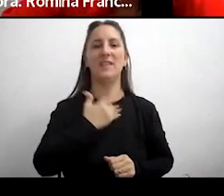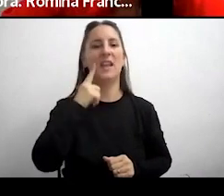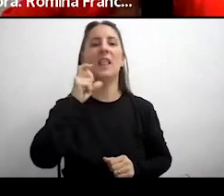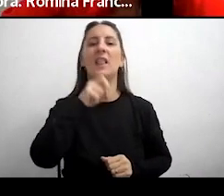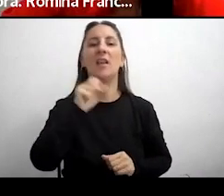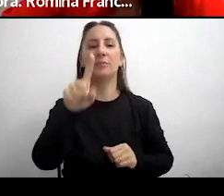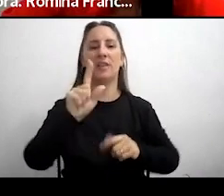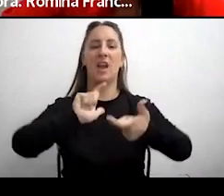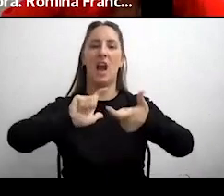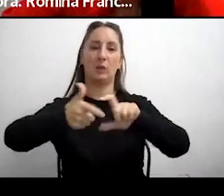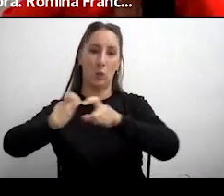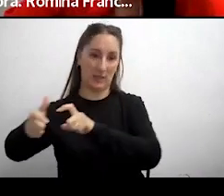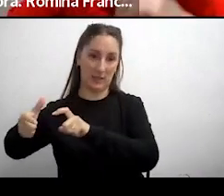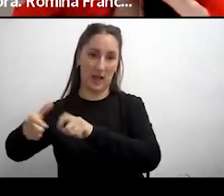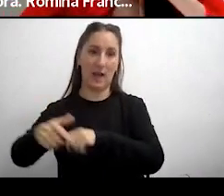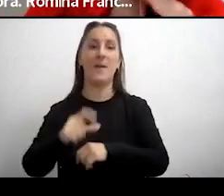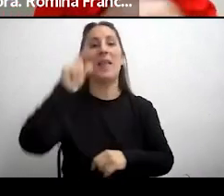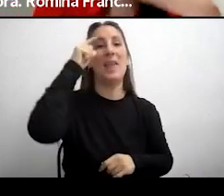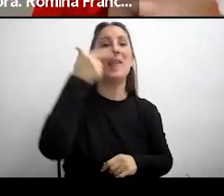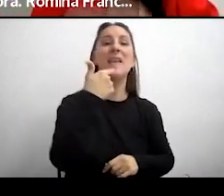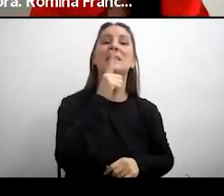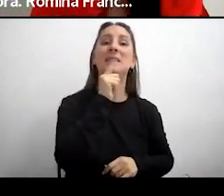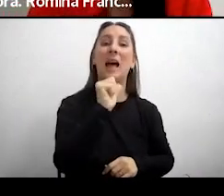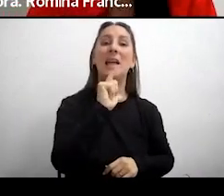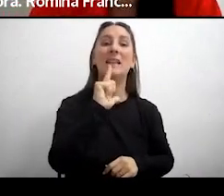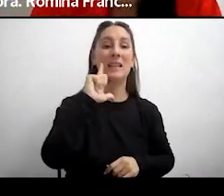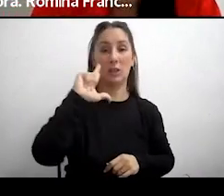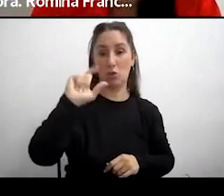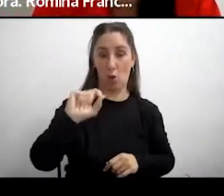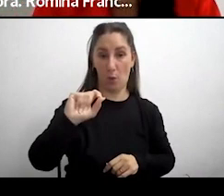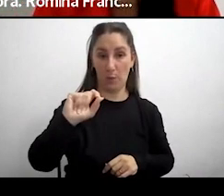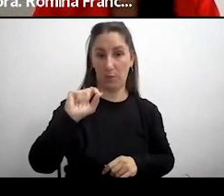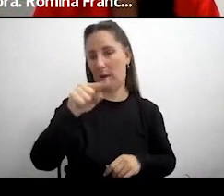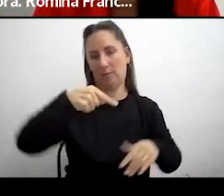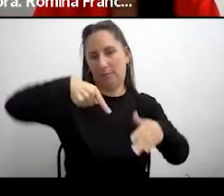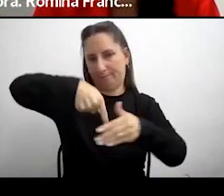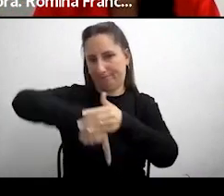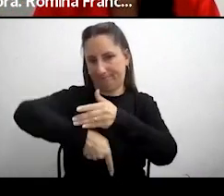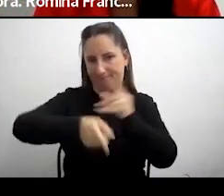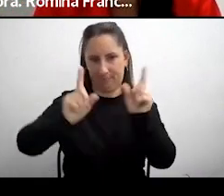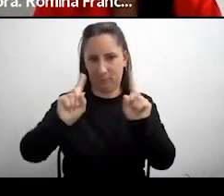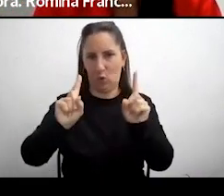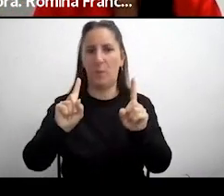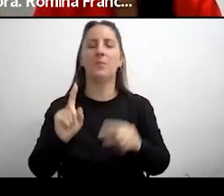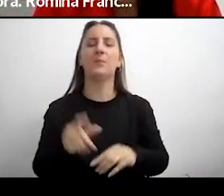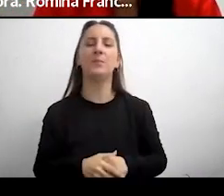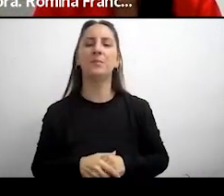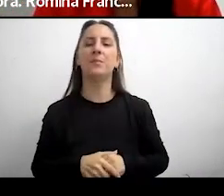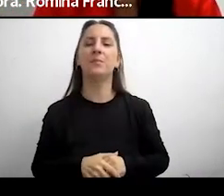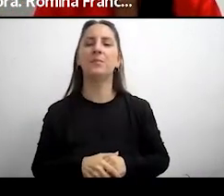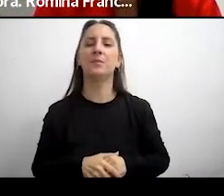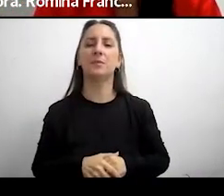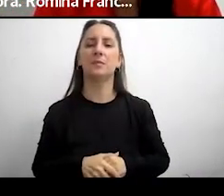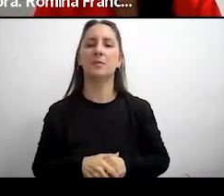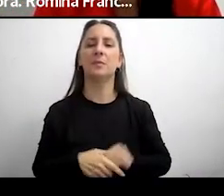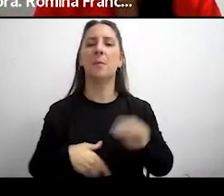actualización. Para lo que sería el estático, que no, acá no vamos a profundizar porque no vemos un integral, va a ser, para